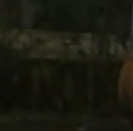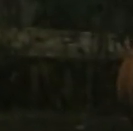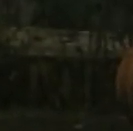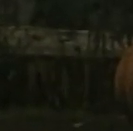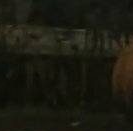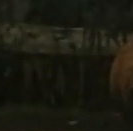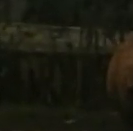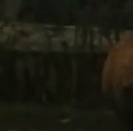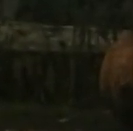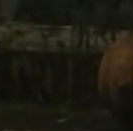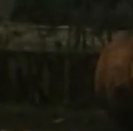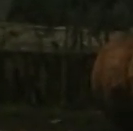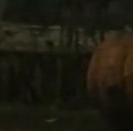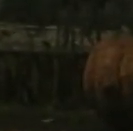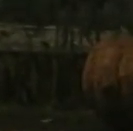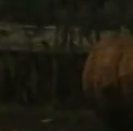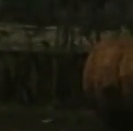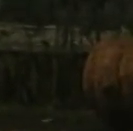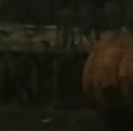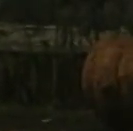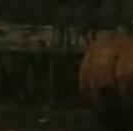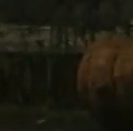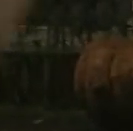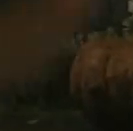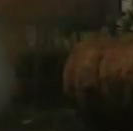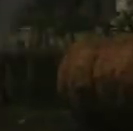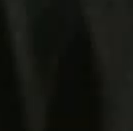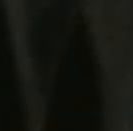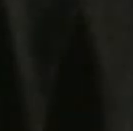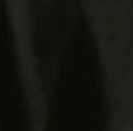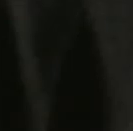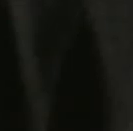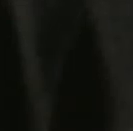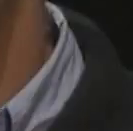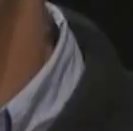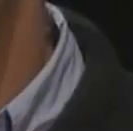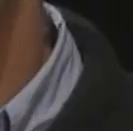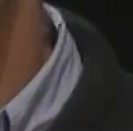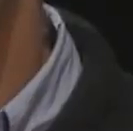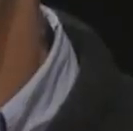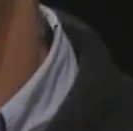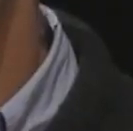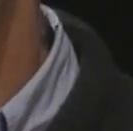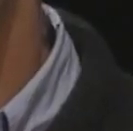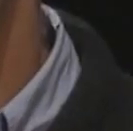termina destruyendo la relación de Mauro y Violeta. Yo vine a cortar con vos. Nada nos puede